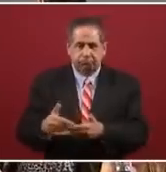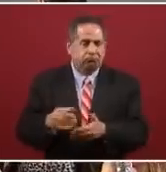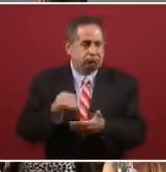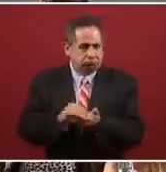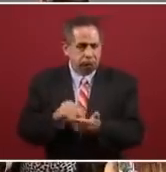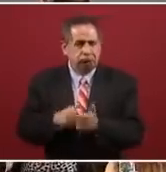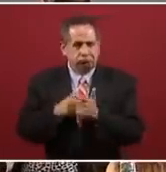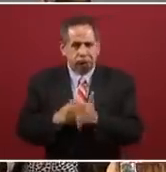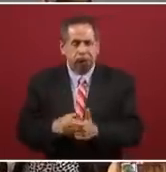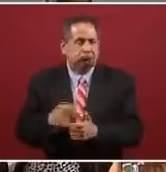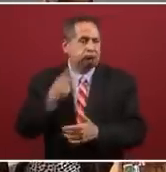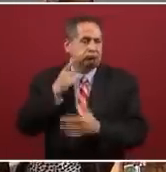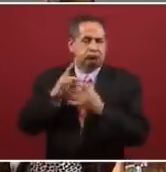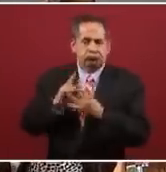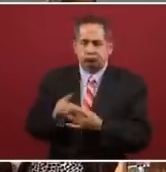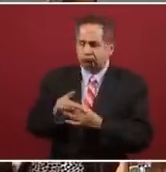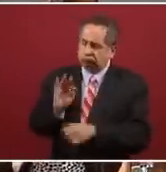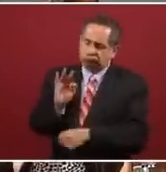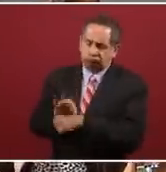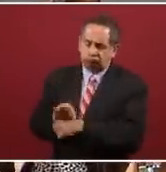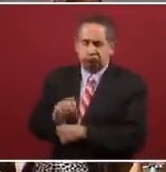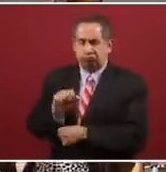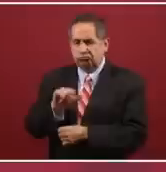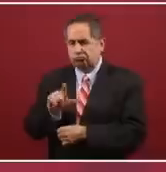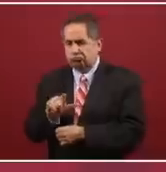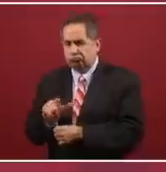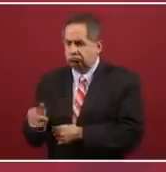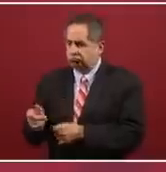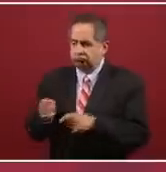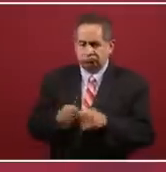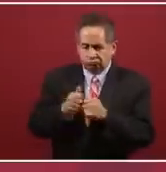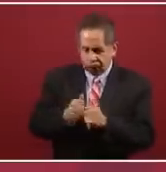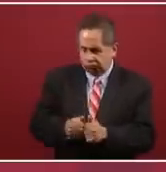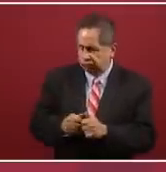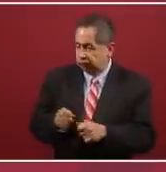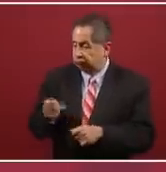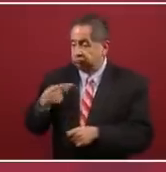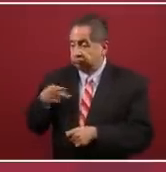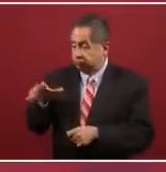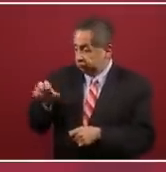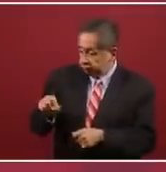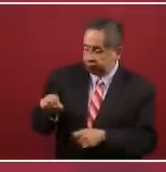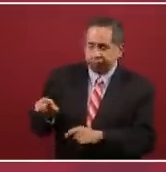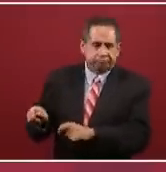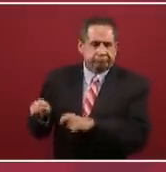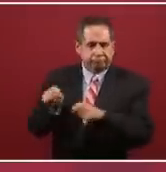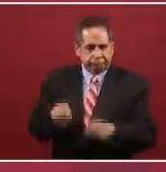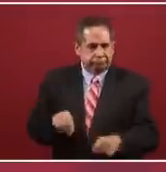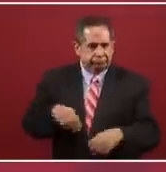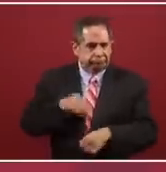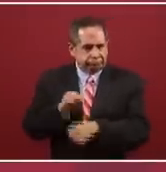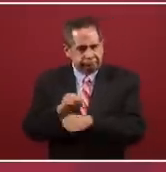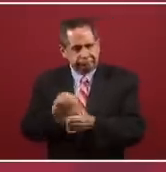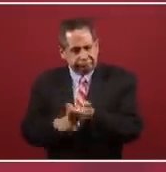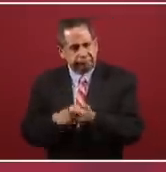manteniendo sus políticas de asilo, de protección a migrantes. Lo que queremos